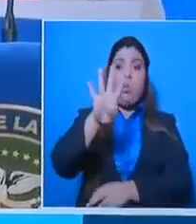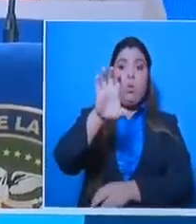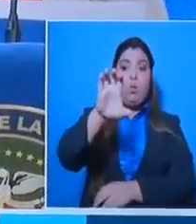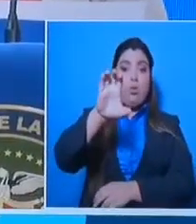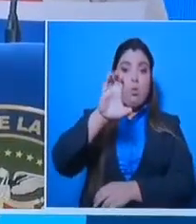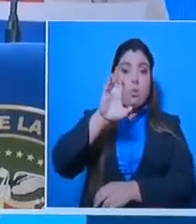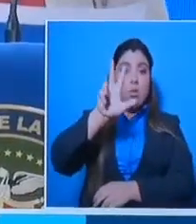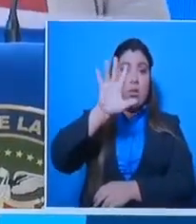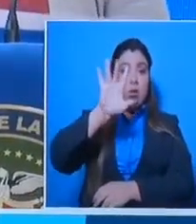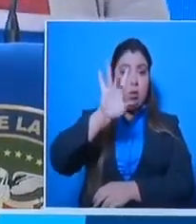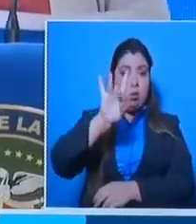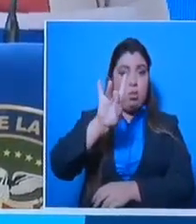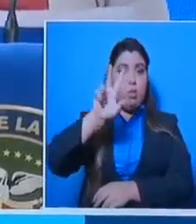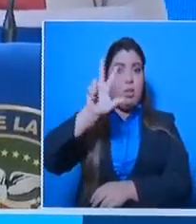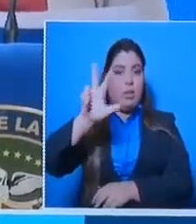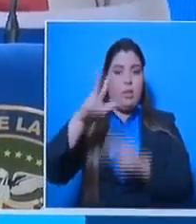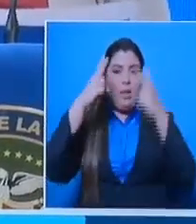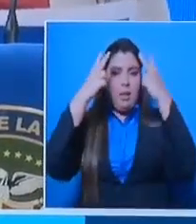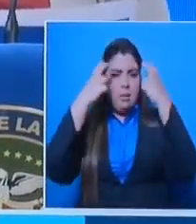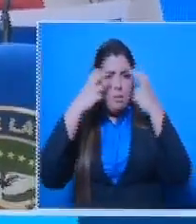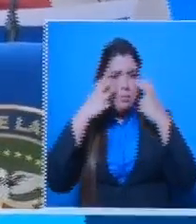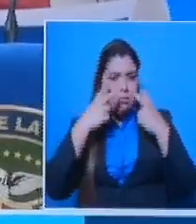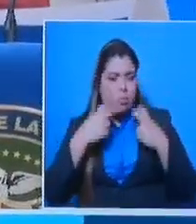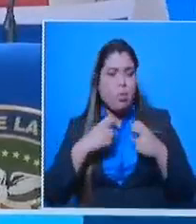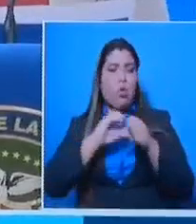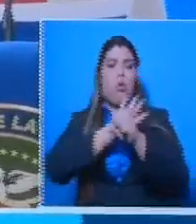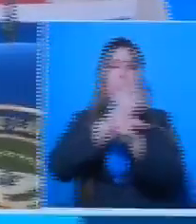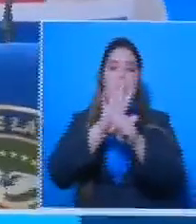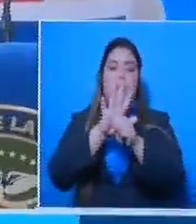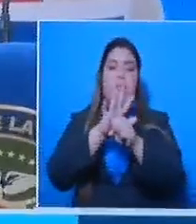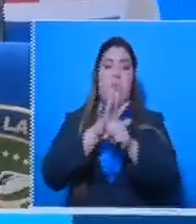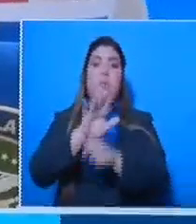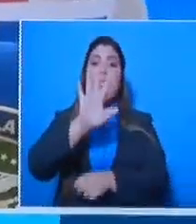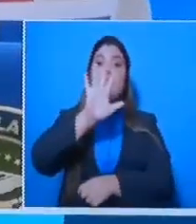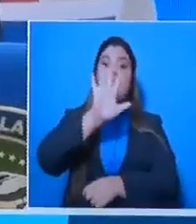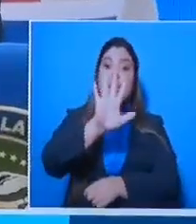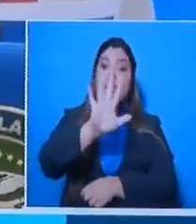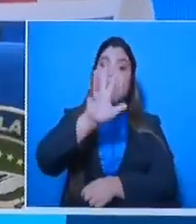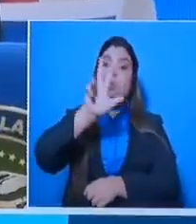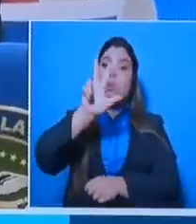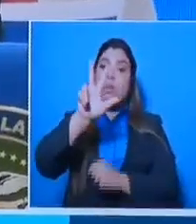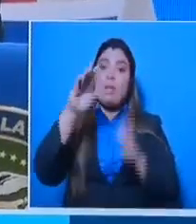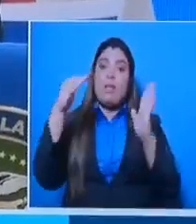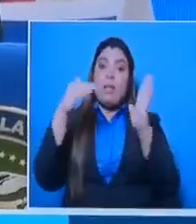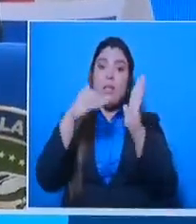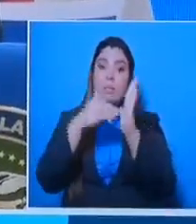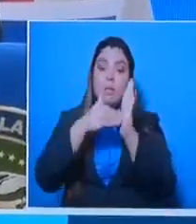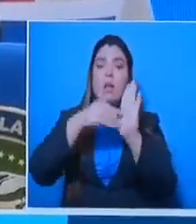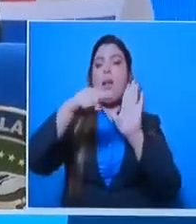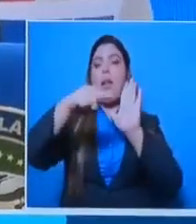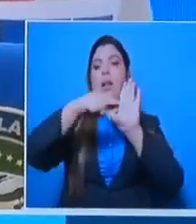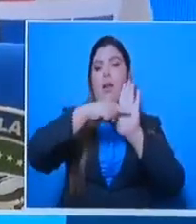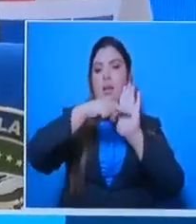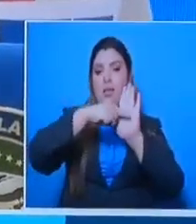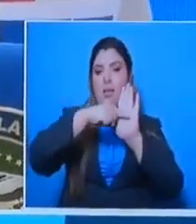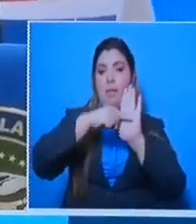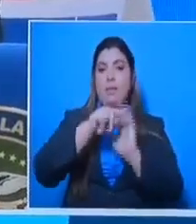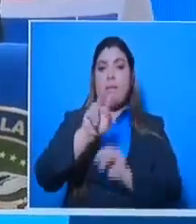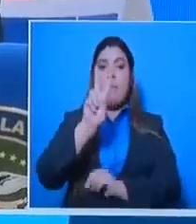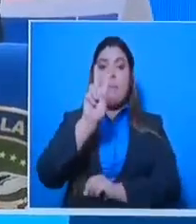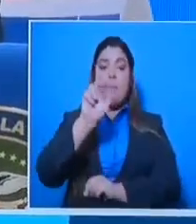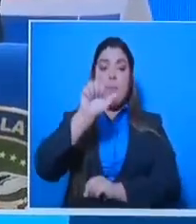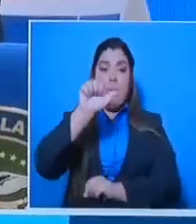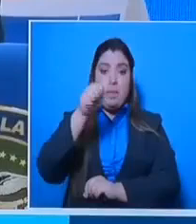69.483 pruebas, de las cuales 53.000 son negativas y